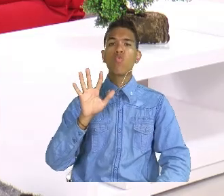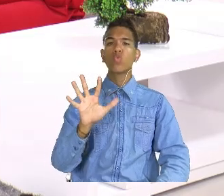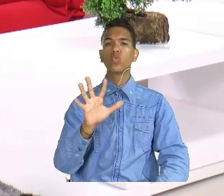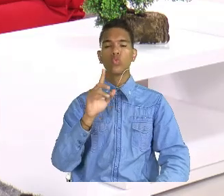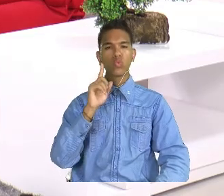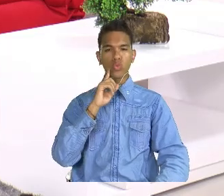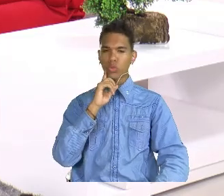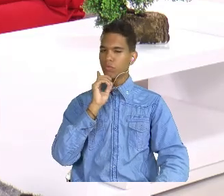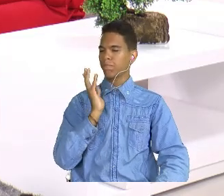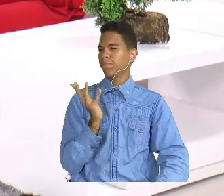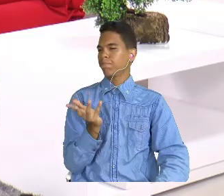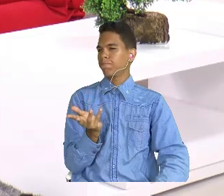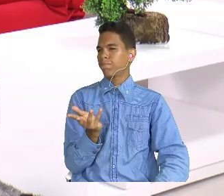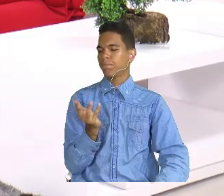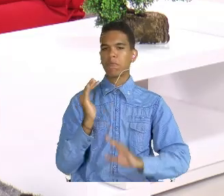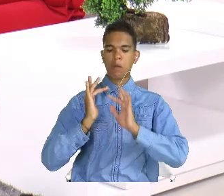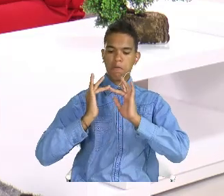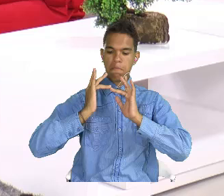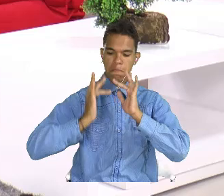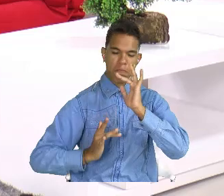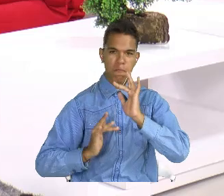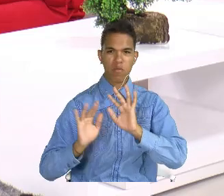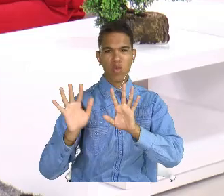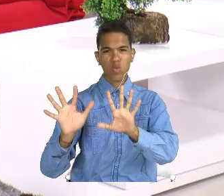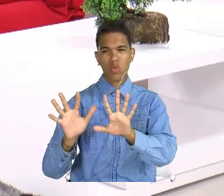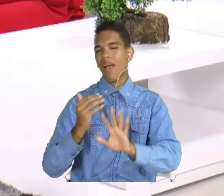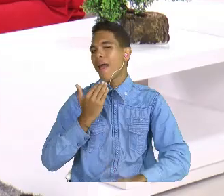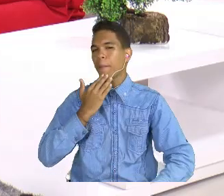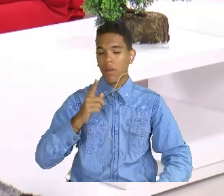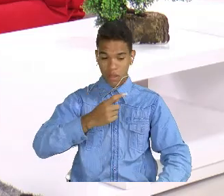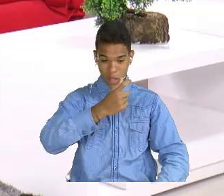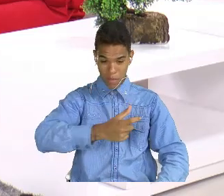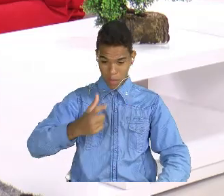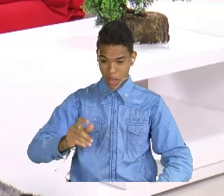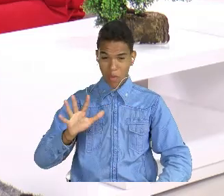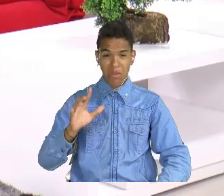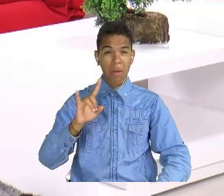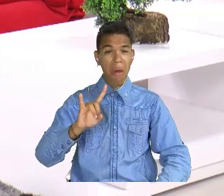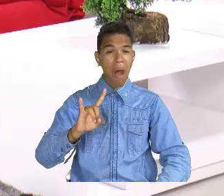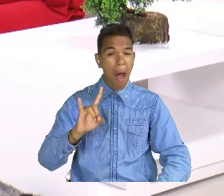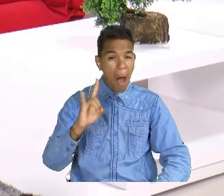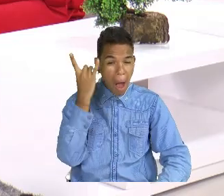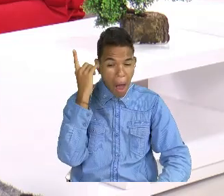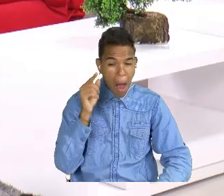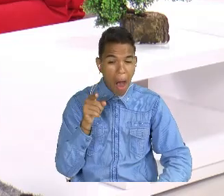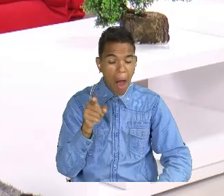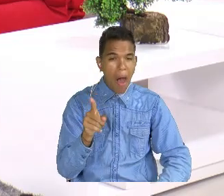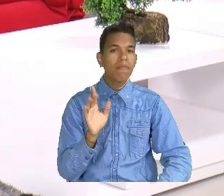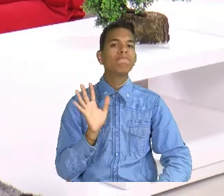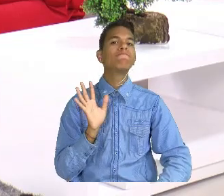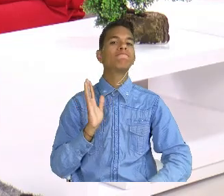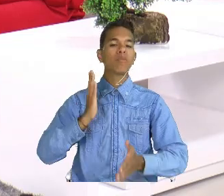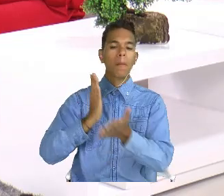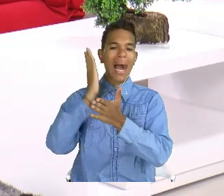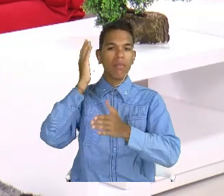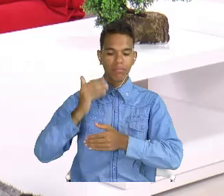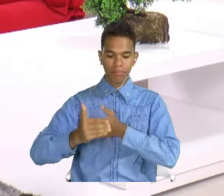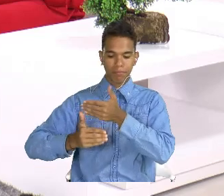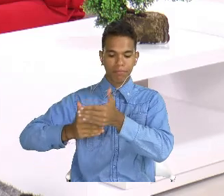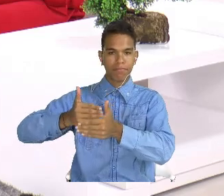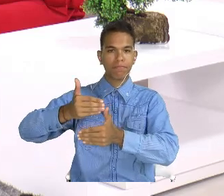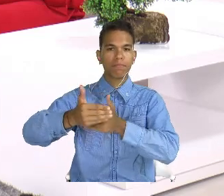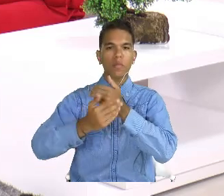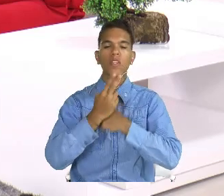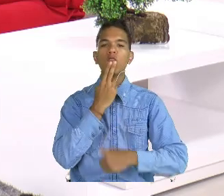carbohidratos. O sea, son personas que ya están a un paso, si se descuidan, de empezar el proceso a ser